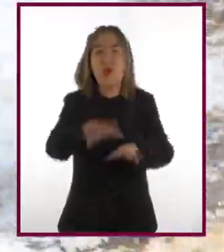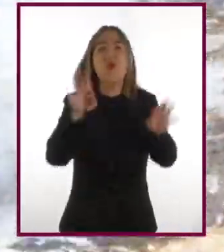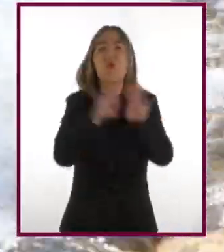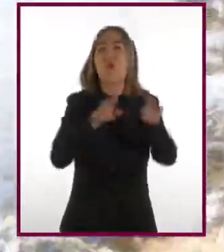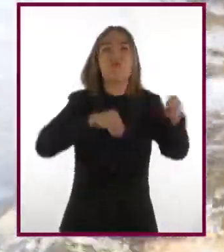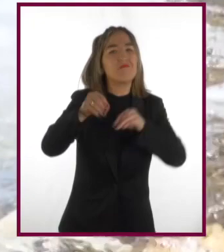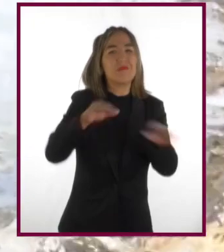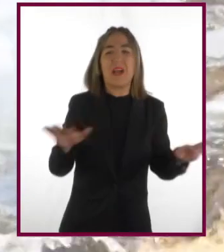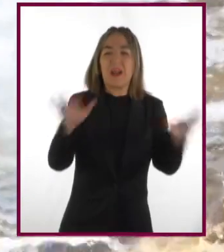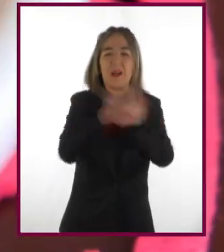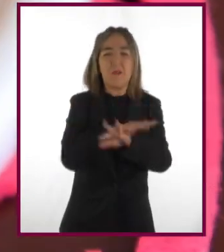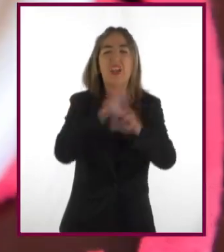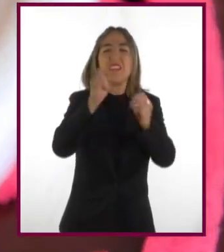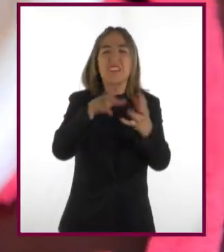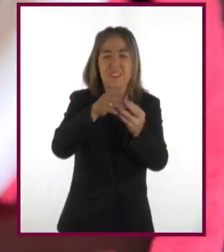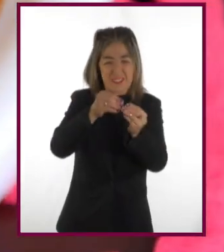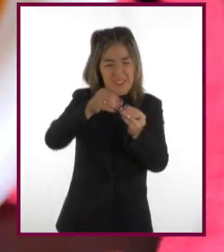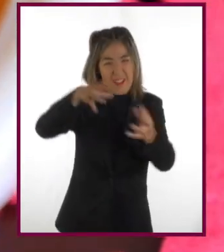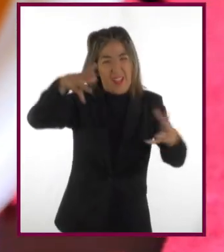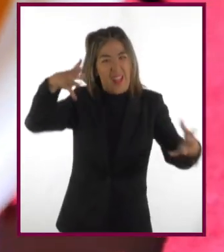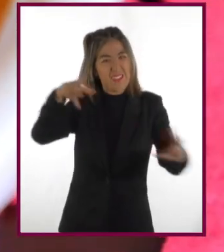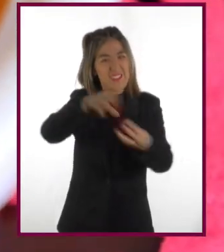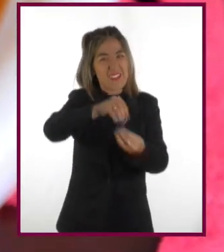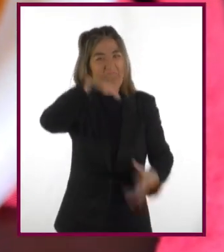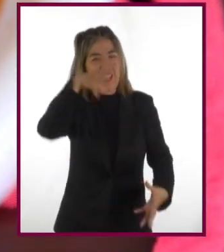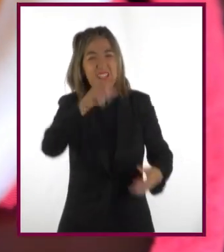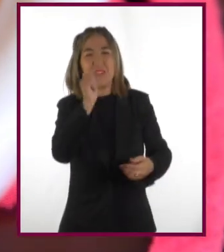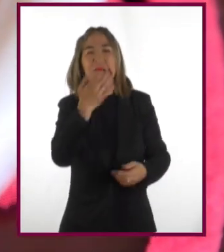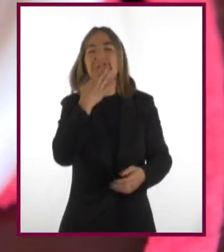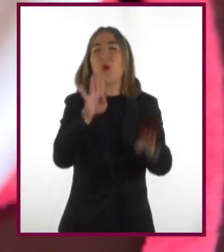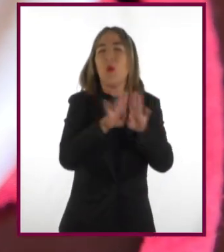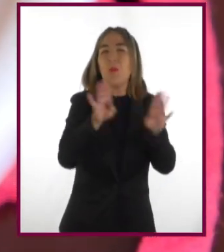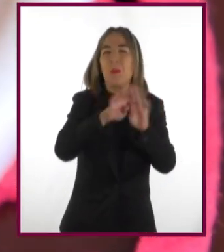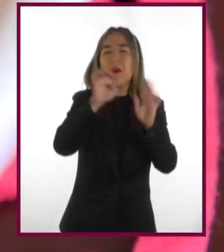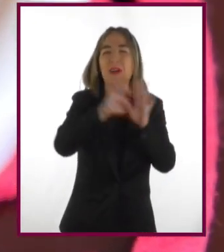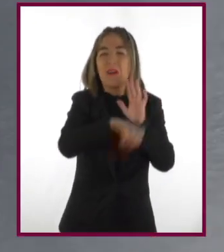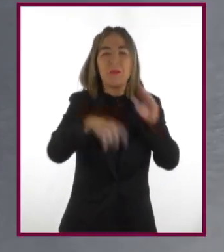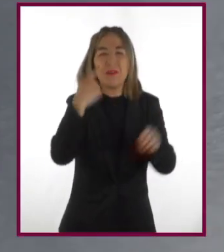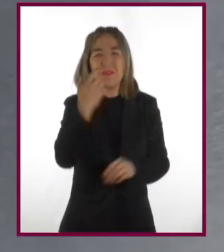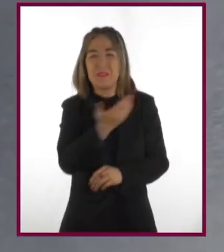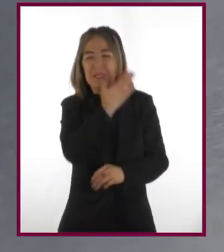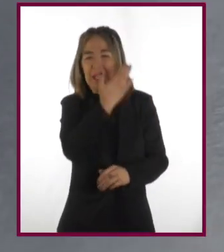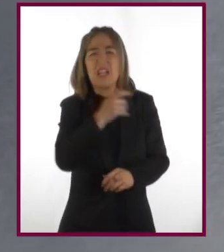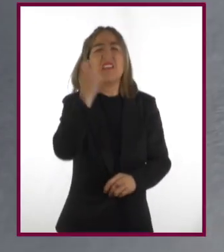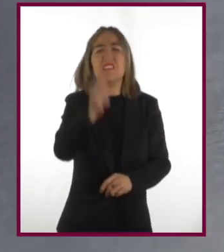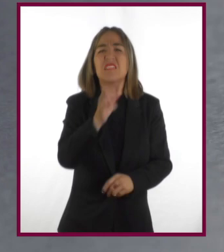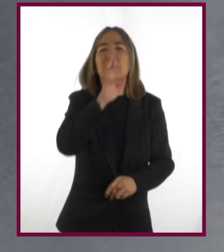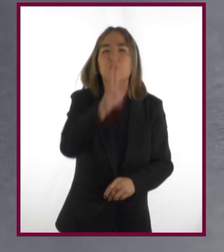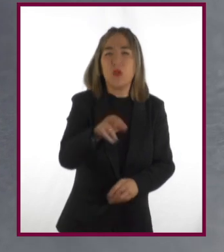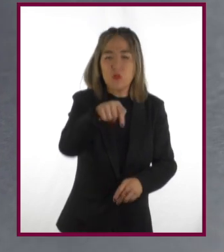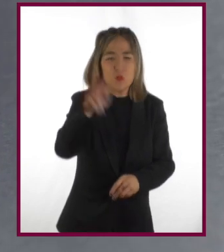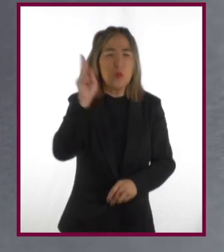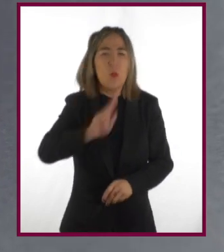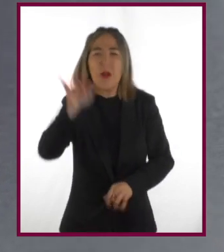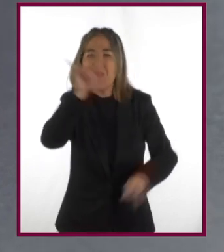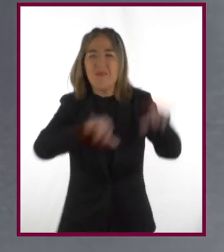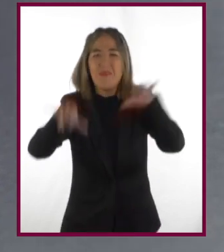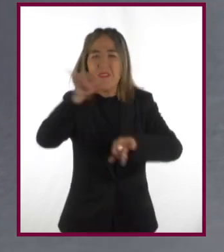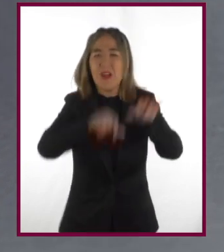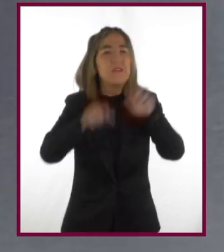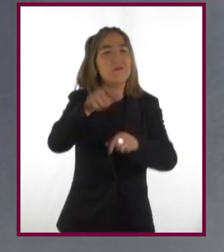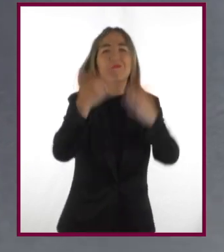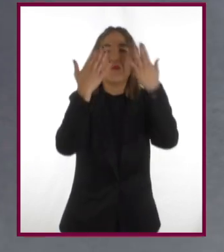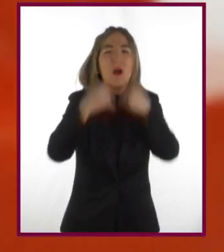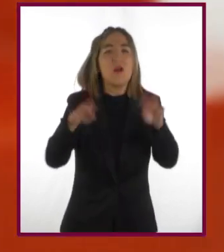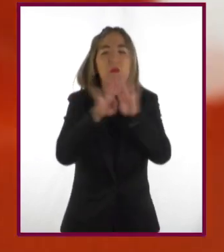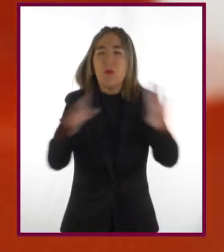comprensible no viscoso. El hecho de que no se tomara en cuenta la viscosidad de los fluidos provocó que los resultados de los experimentos